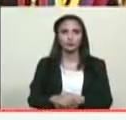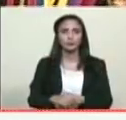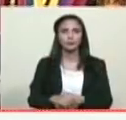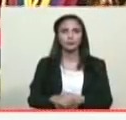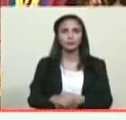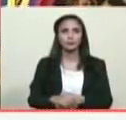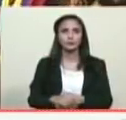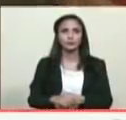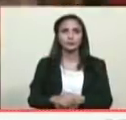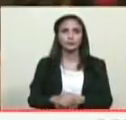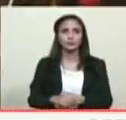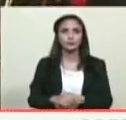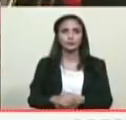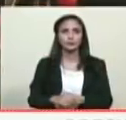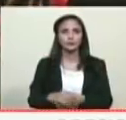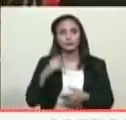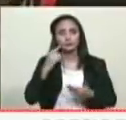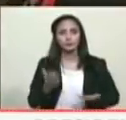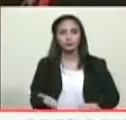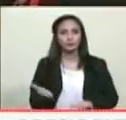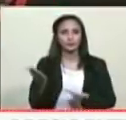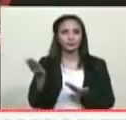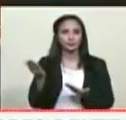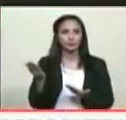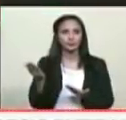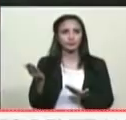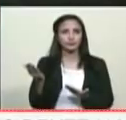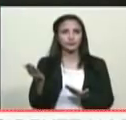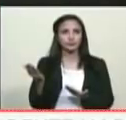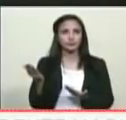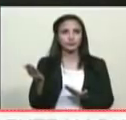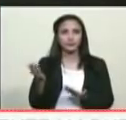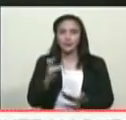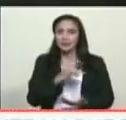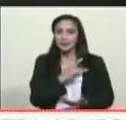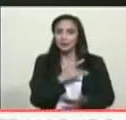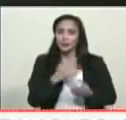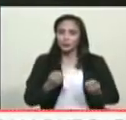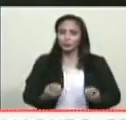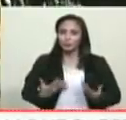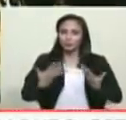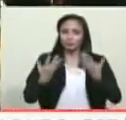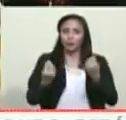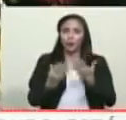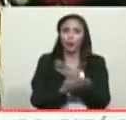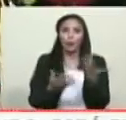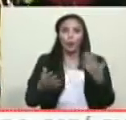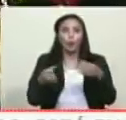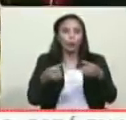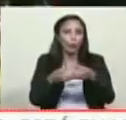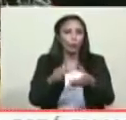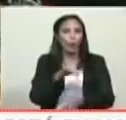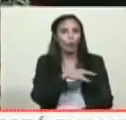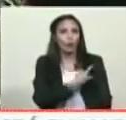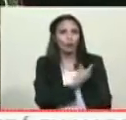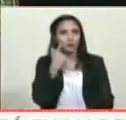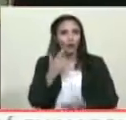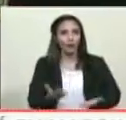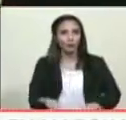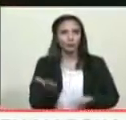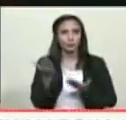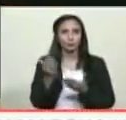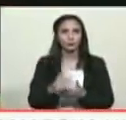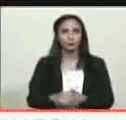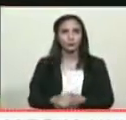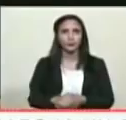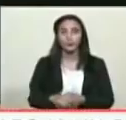que realza con este recibimiento el sentir profundo de la comunidad universitaria. Hoy